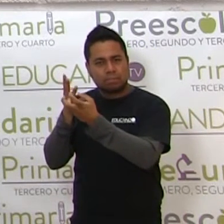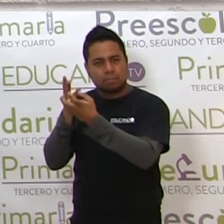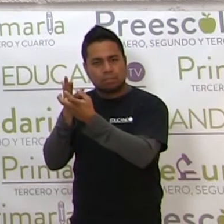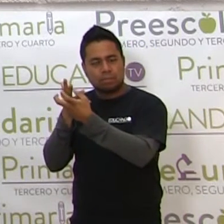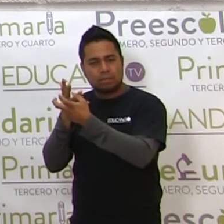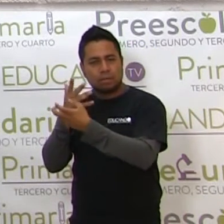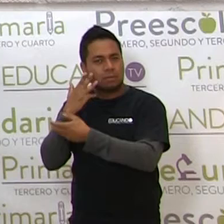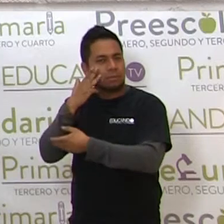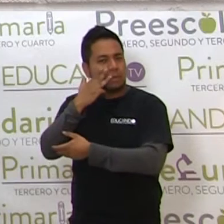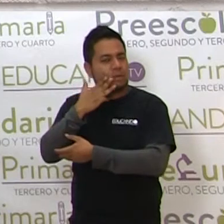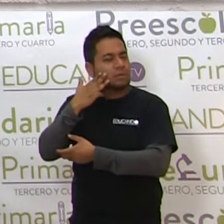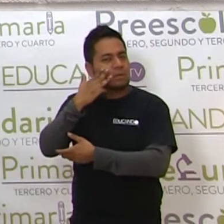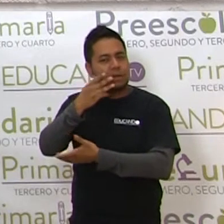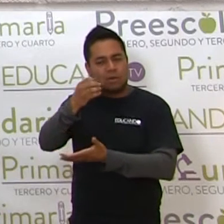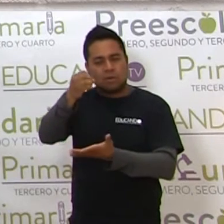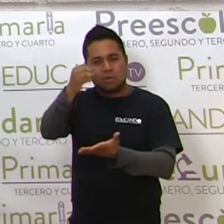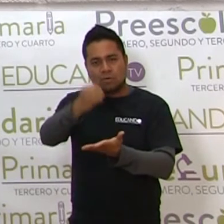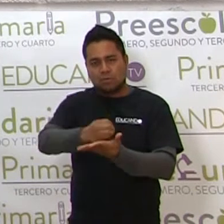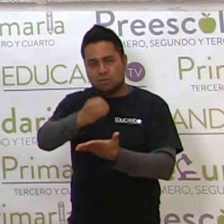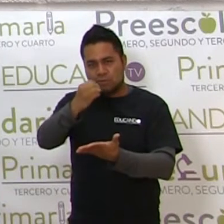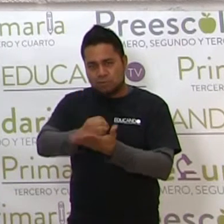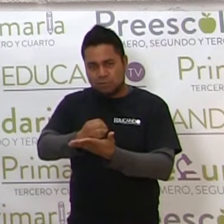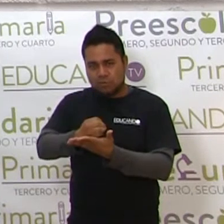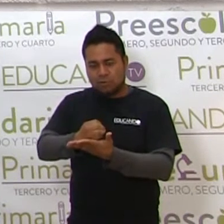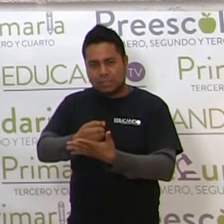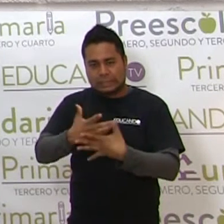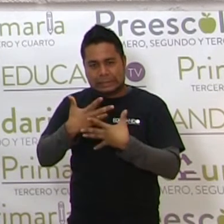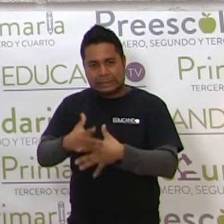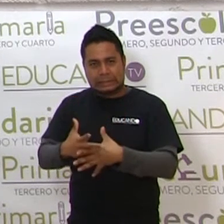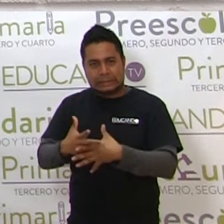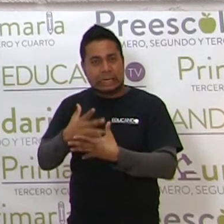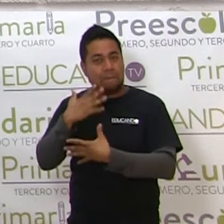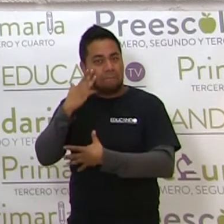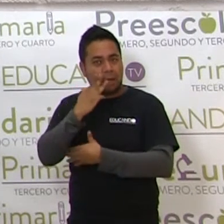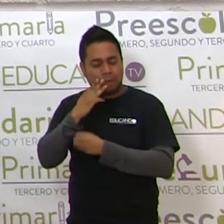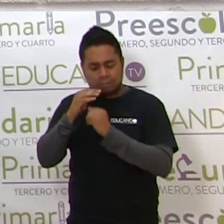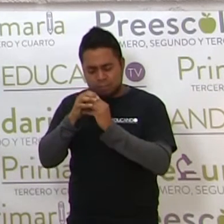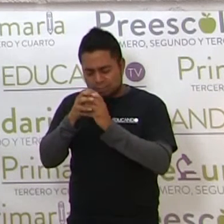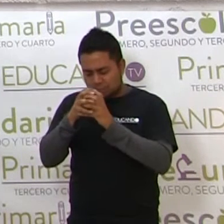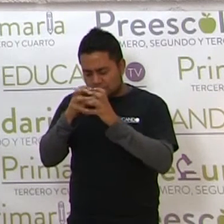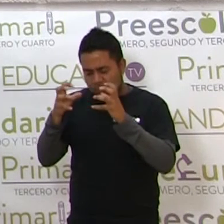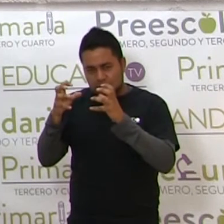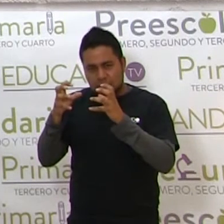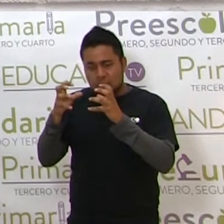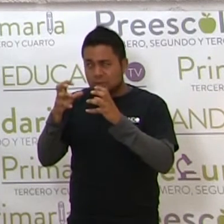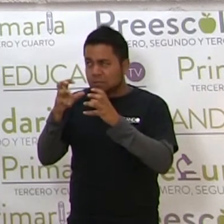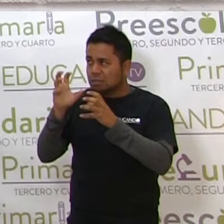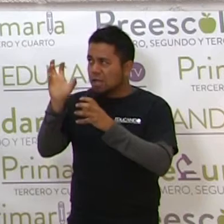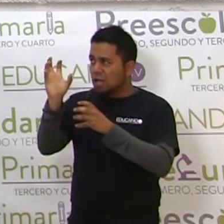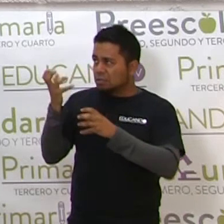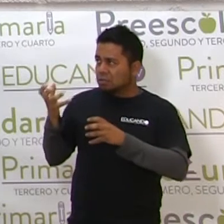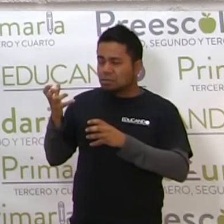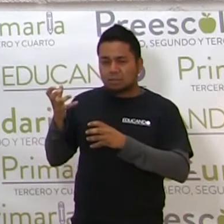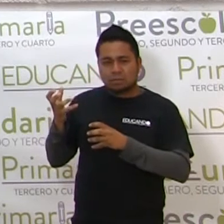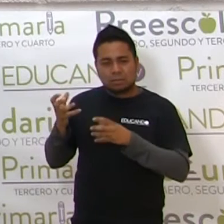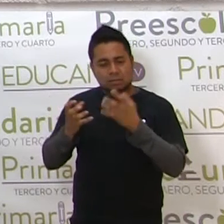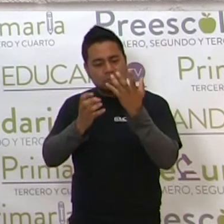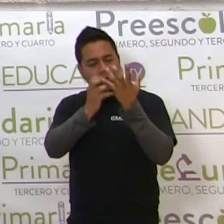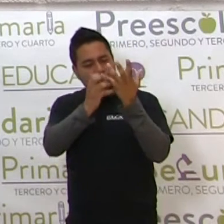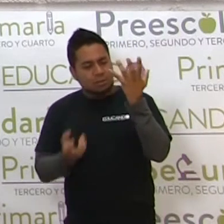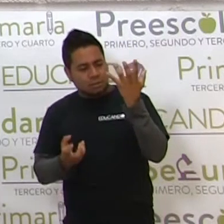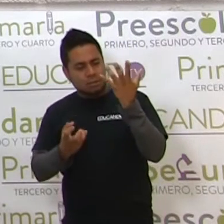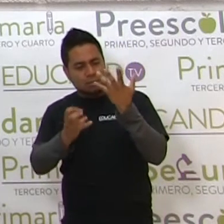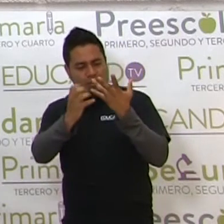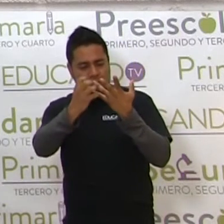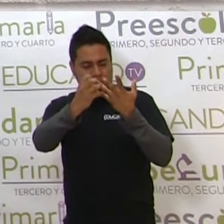de oro cuando las Manzanas maduran se las contaba siempre y al día